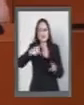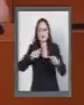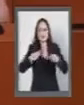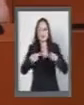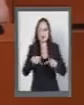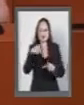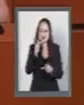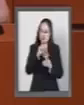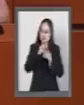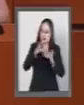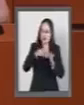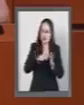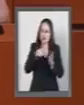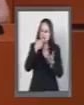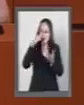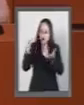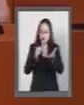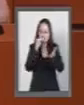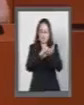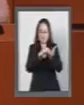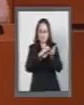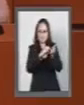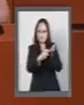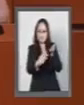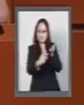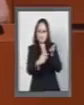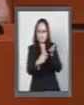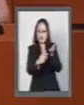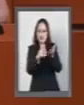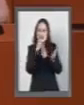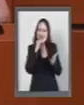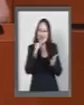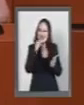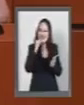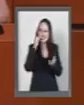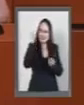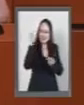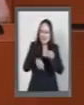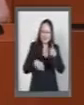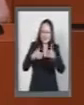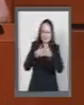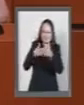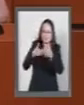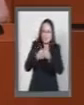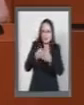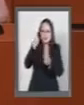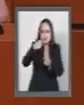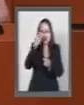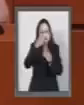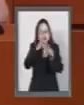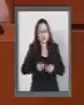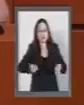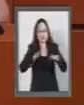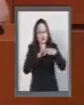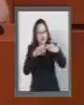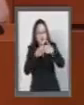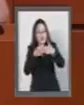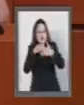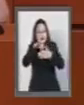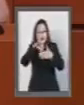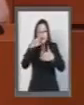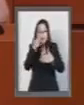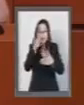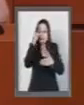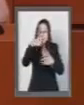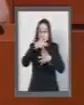ninguna manera incluyó quitar el candado, que era muy importante para que